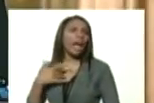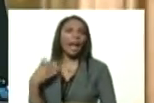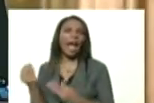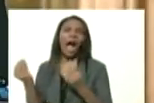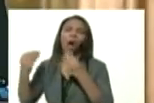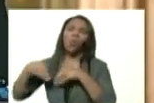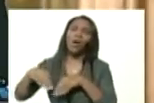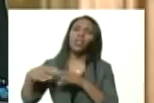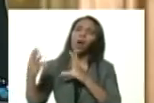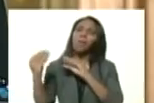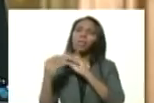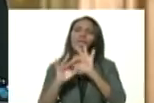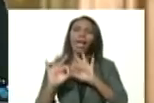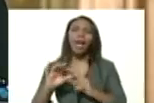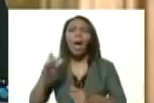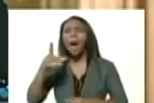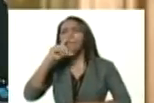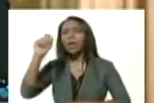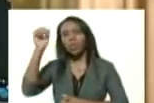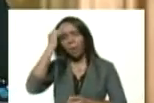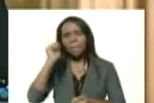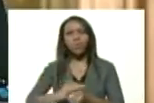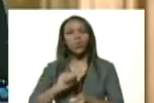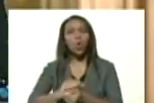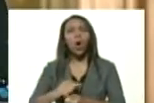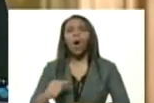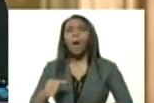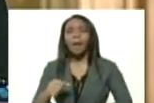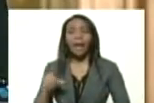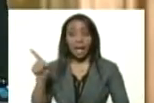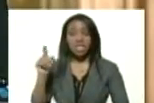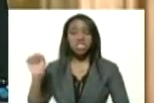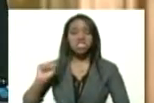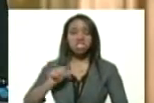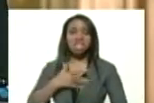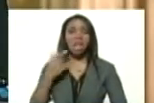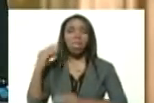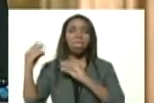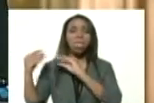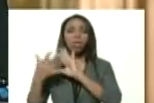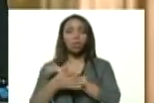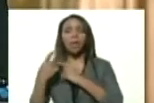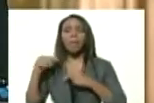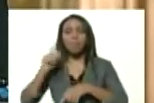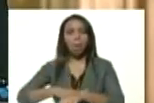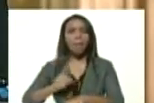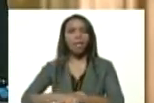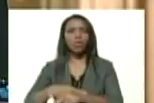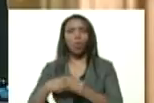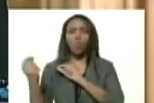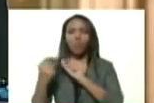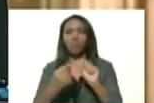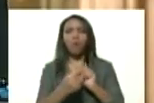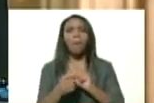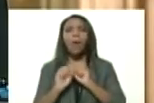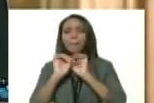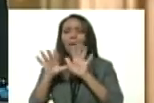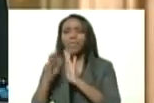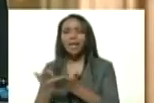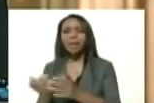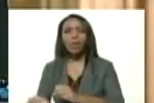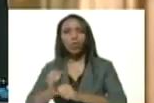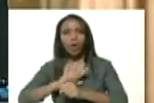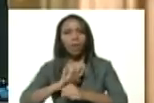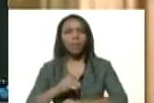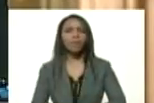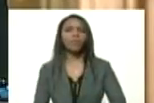obtuso que él si quiere diálogo que ellos quieren diálogo que es el momento de dialogar por la pandemia por el coronavirus